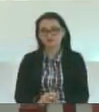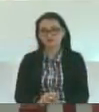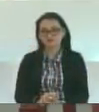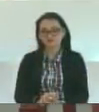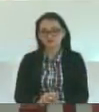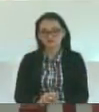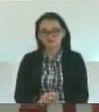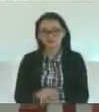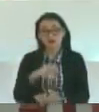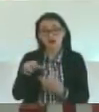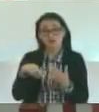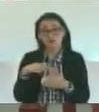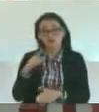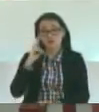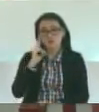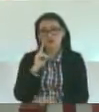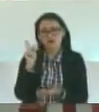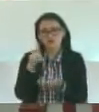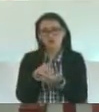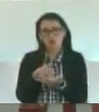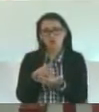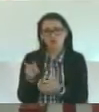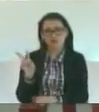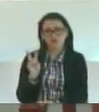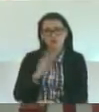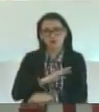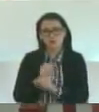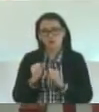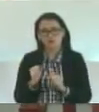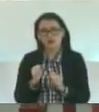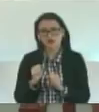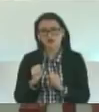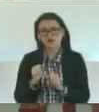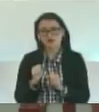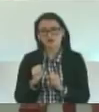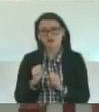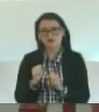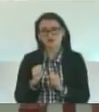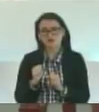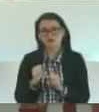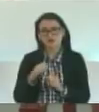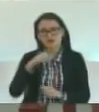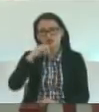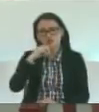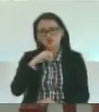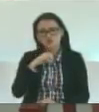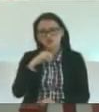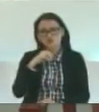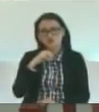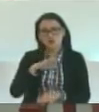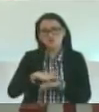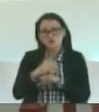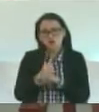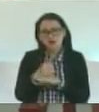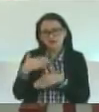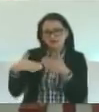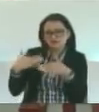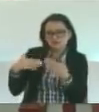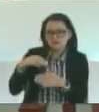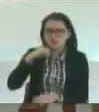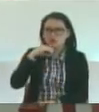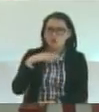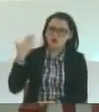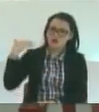Cuando la Revolución Bolivariana llegó al poder en Venezuela, producto de una circunstancia histórica que se acumuló durante